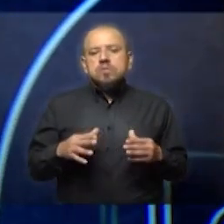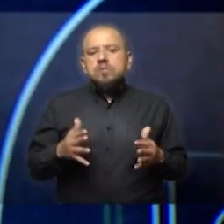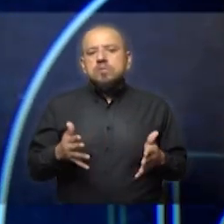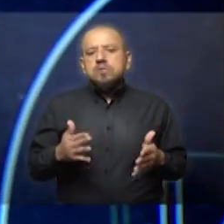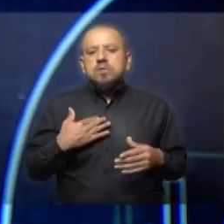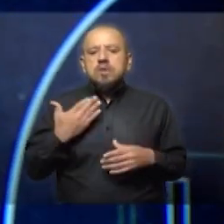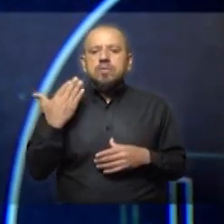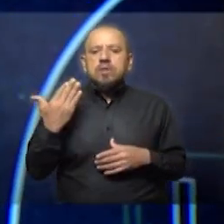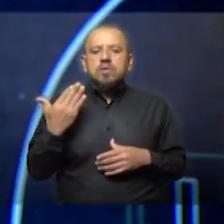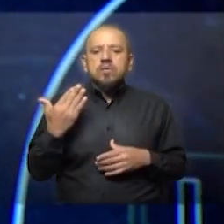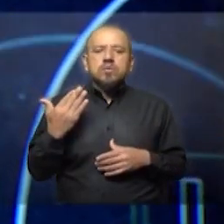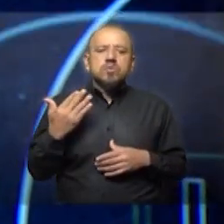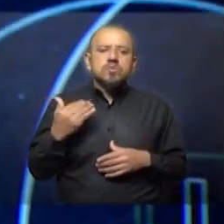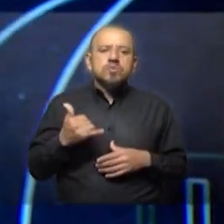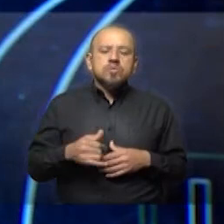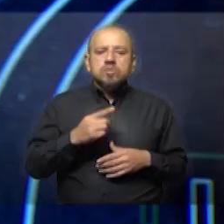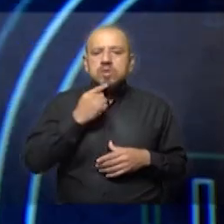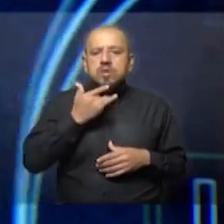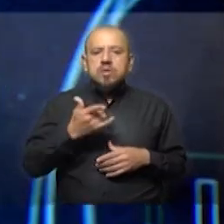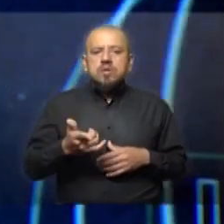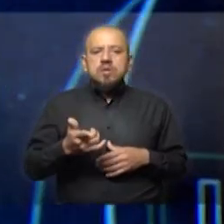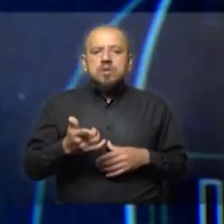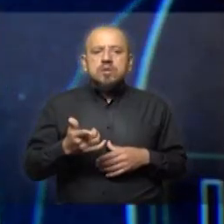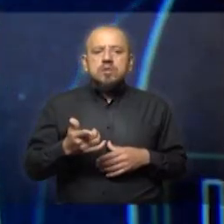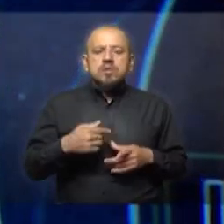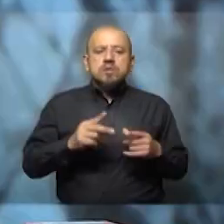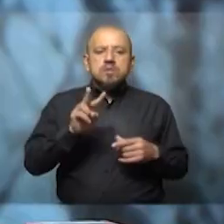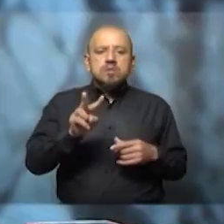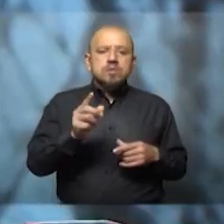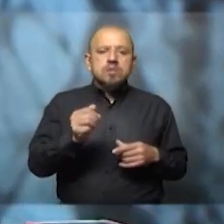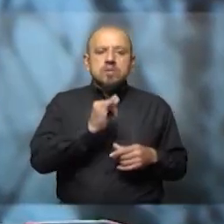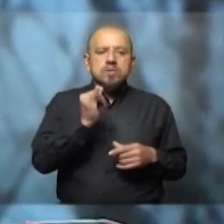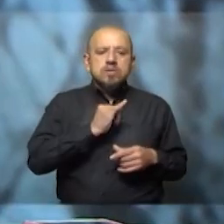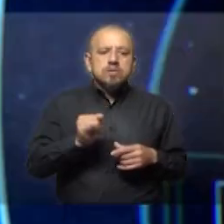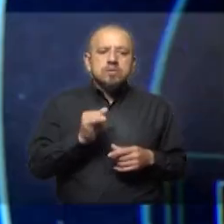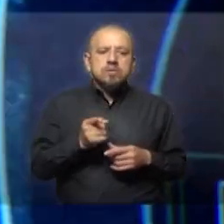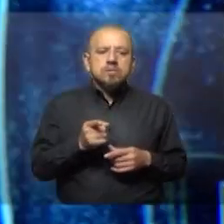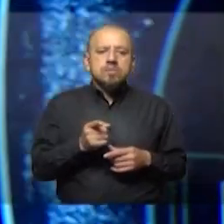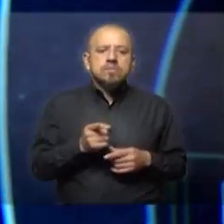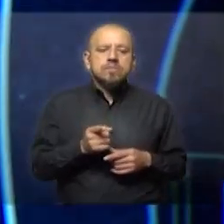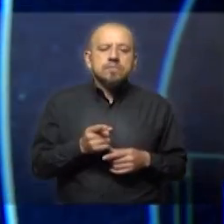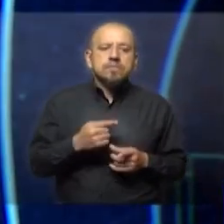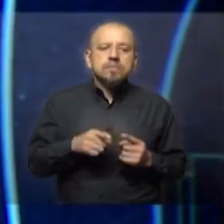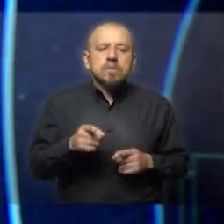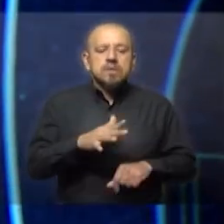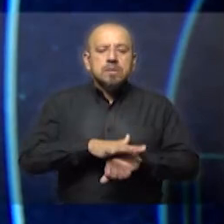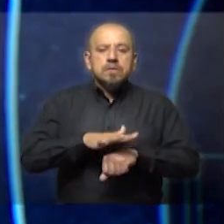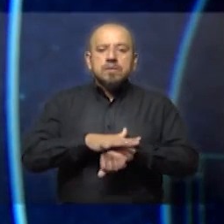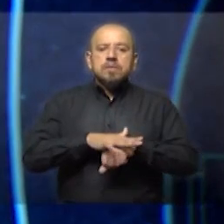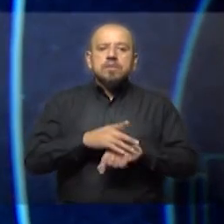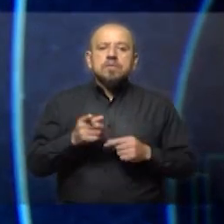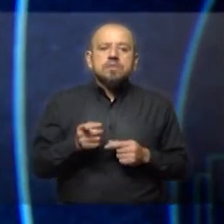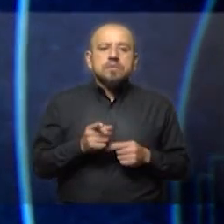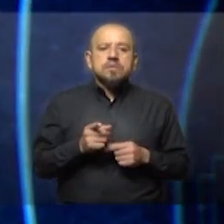valor tiene esto bueno se ve siempre como un ejemplo de feminismo de compensación de Eva Ferreira digamos que en esa época